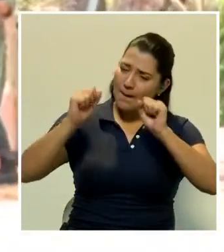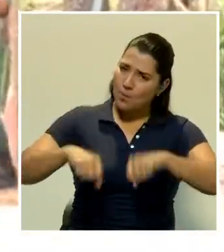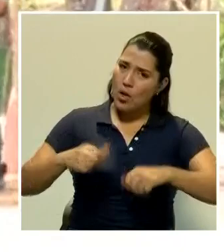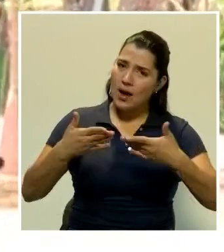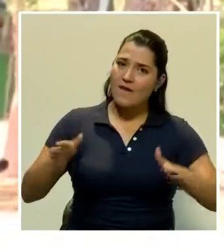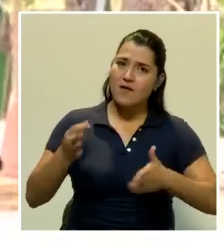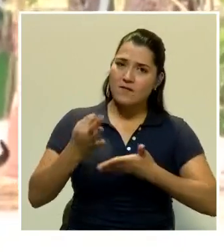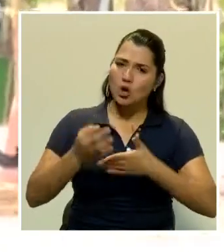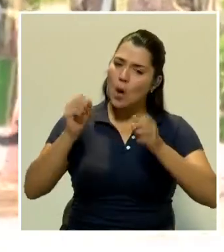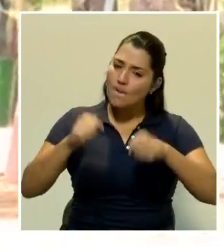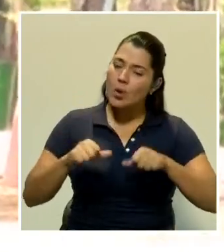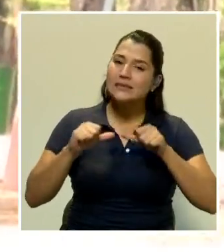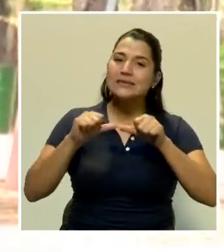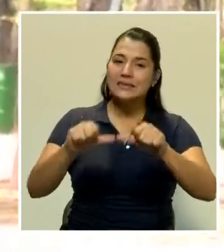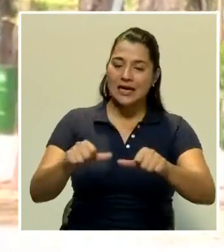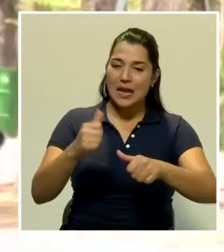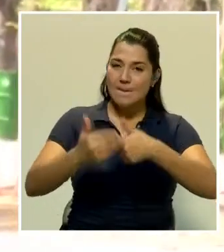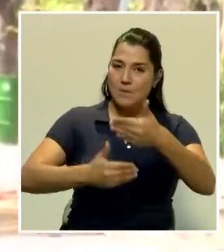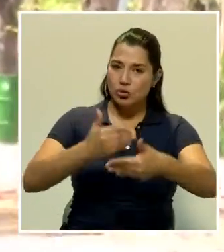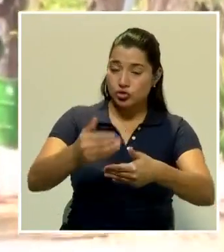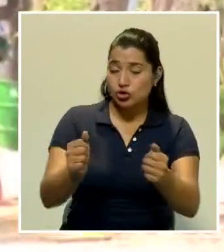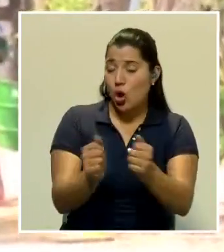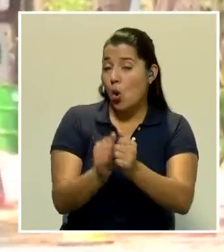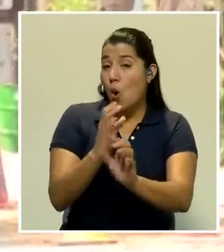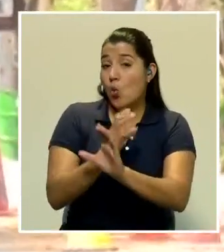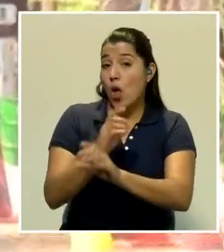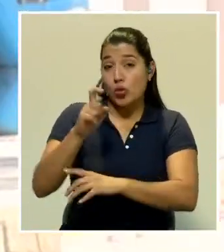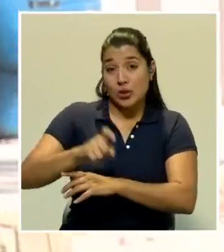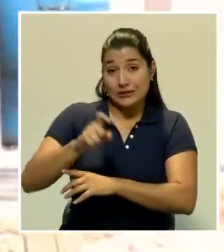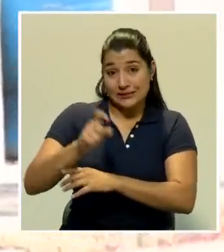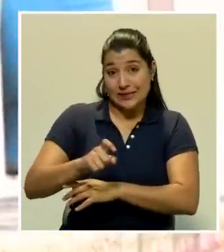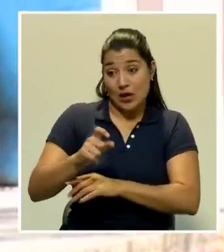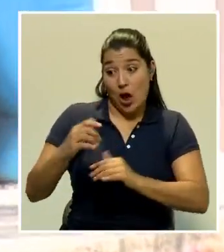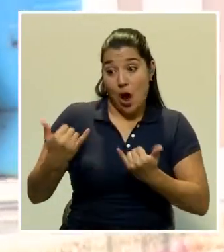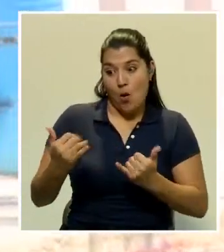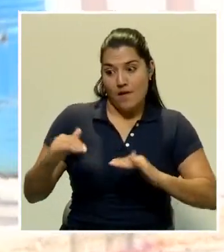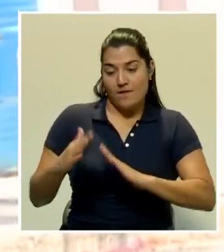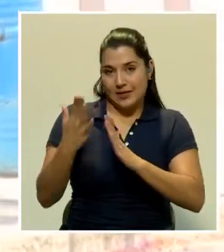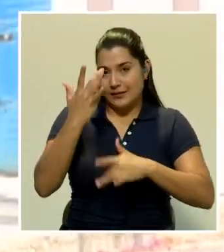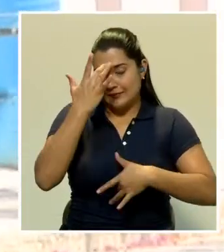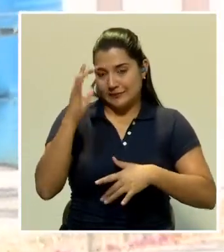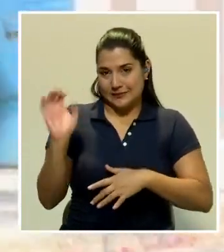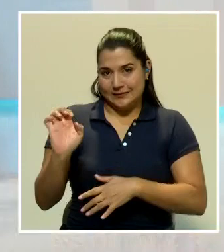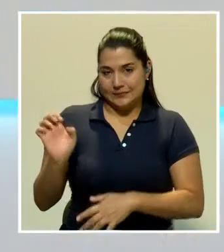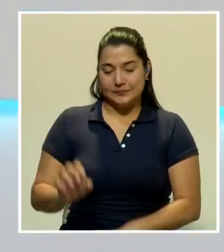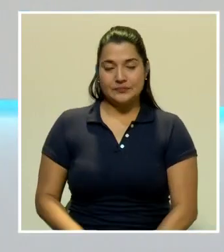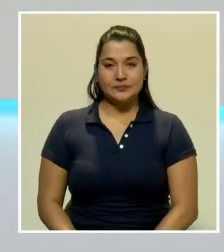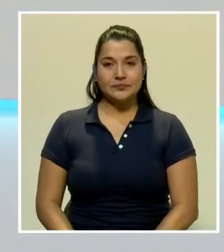y puedan continuar su recorrido con las medidas requeridas ante la emergencia.